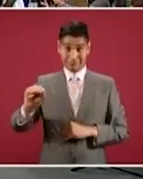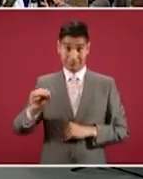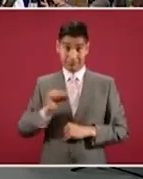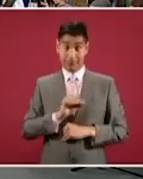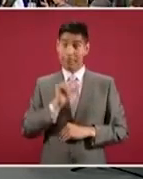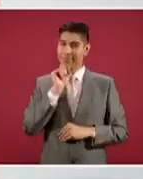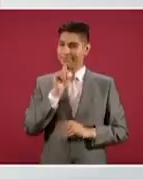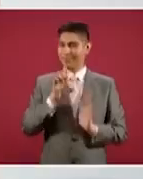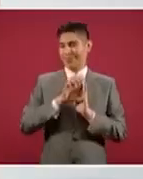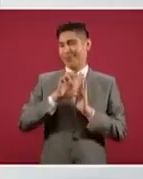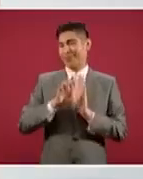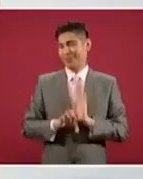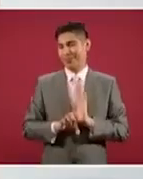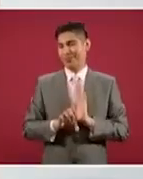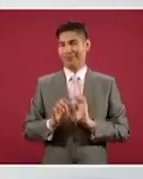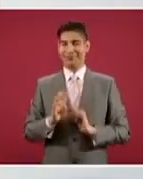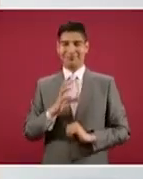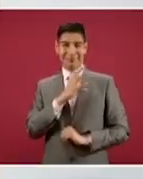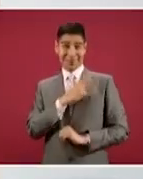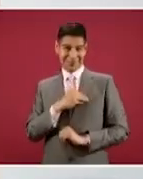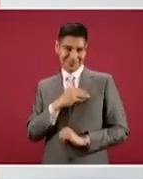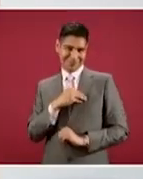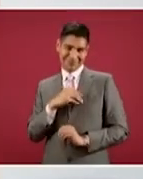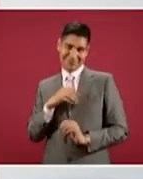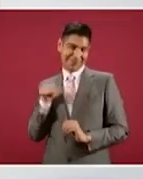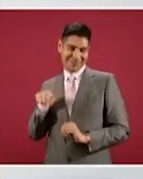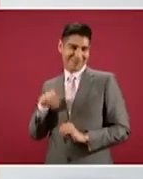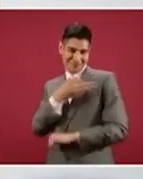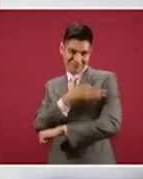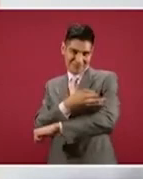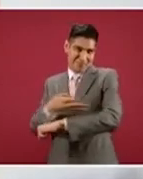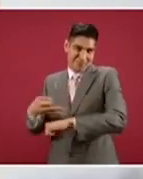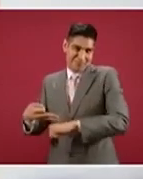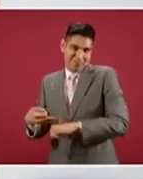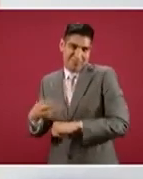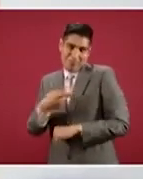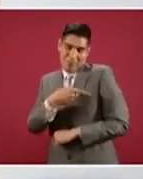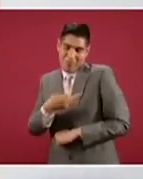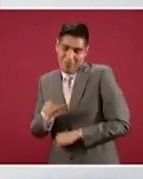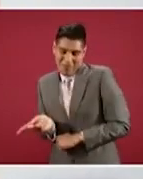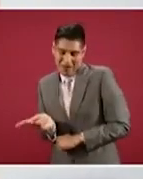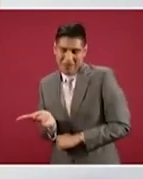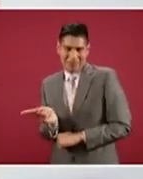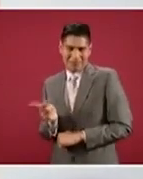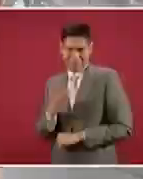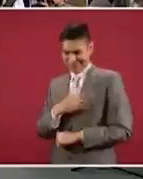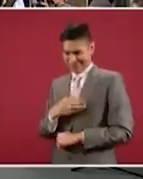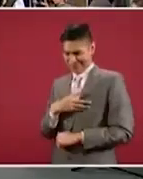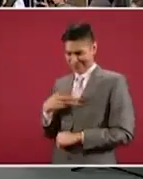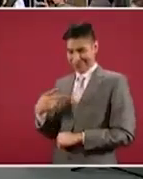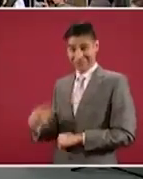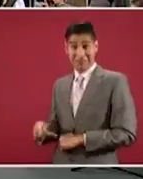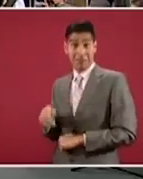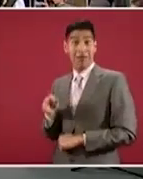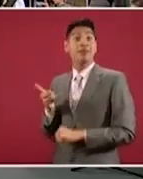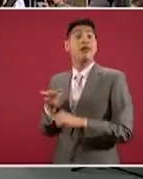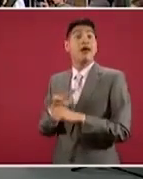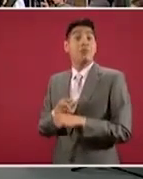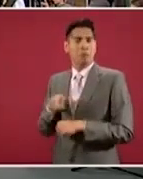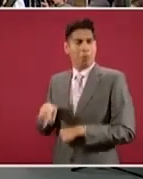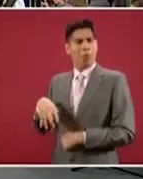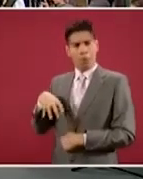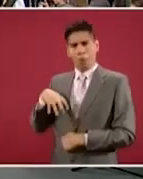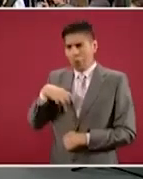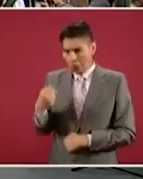el hijo de una familia humilde con esfuerzo con trabajo con estudio